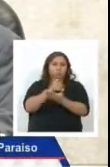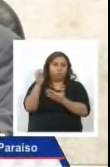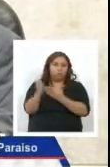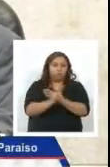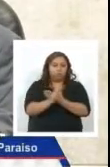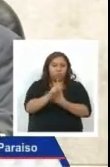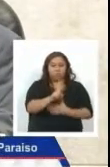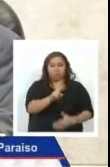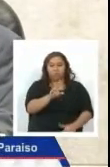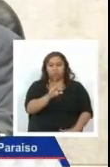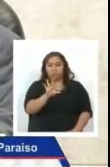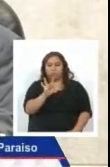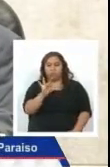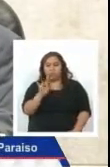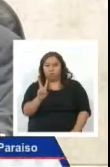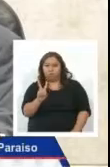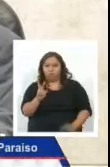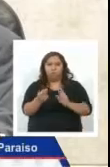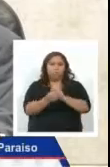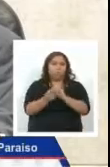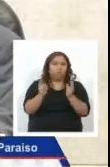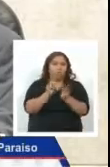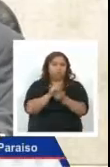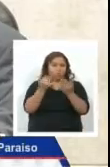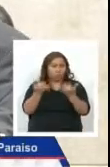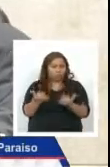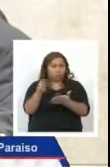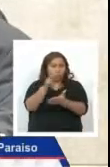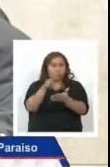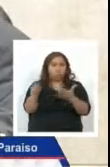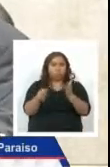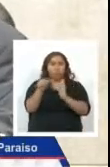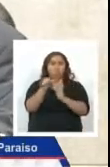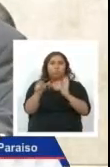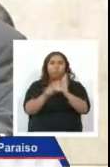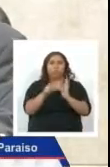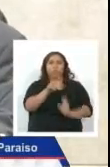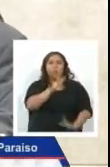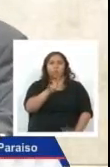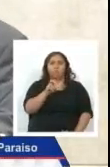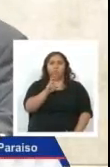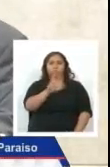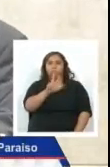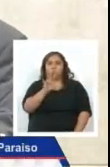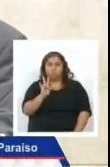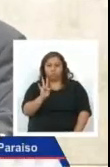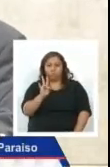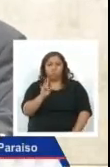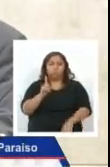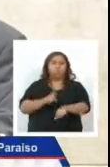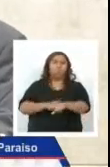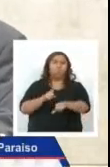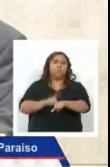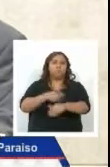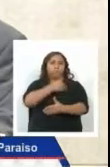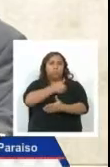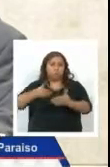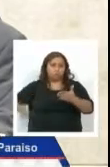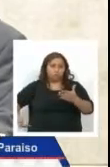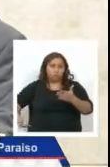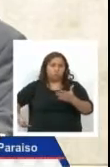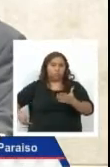de 1982 y sus reformas, que de ahora en adelante que debe leerse así. Artículo 237, el periodo presidencial será de